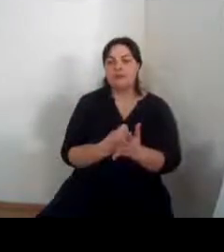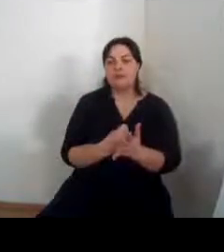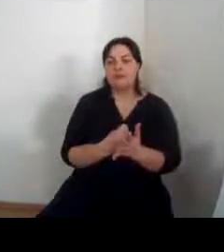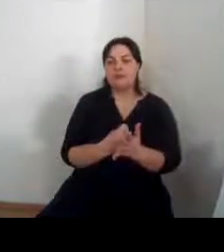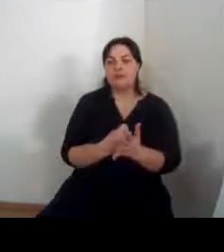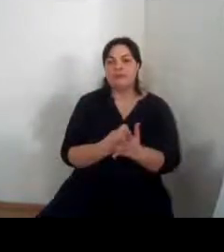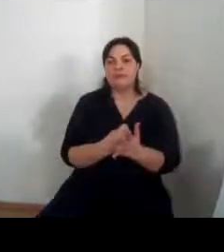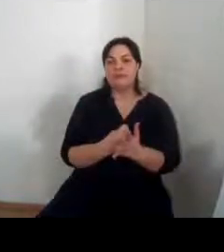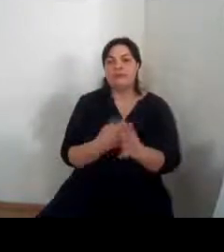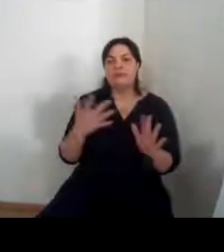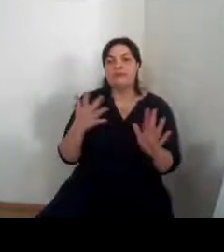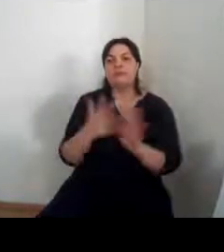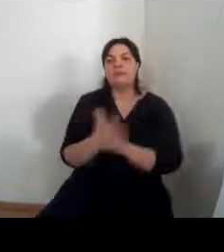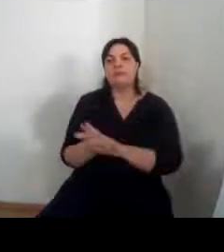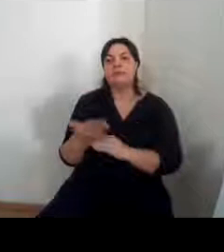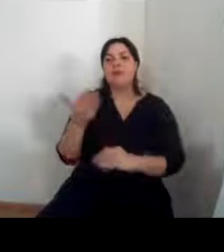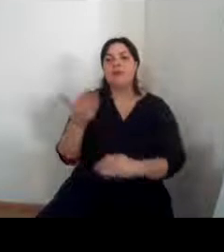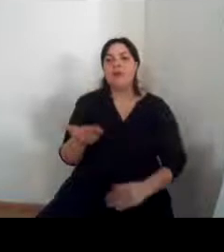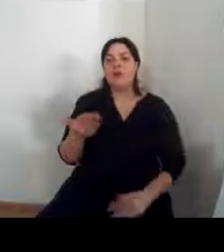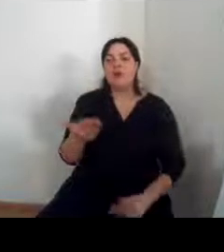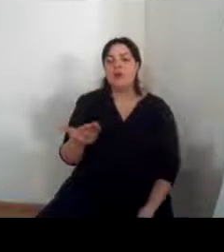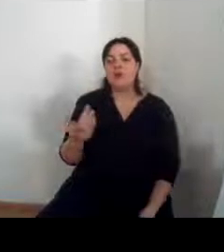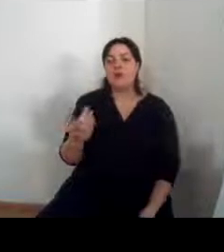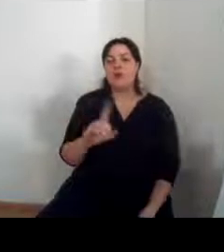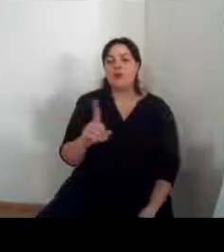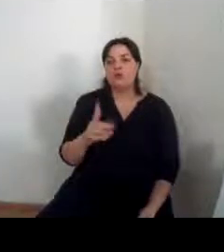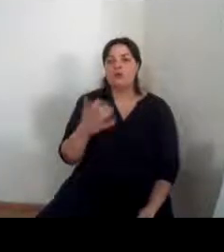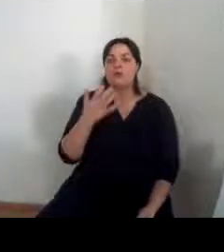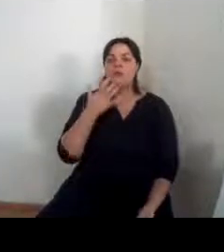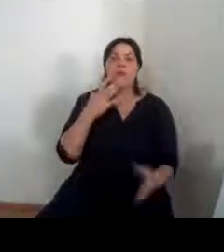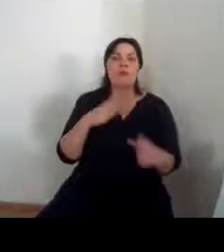la misma importancia, dijésemos, material